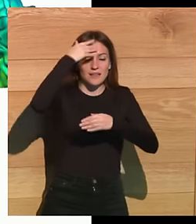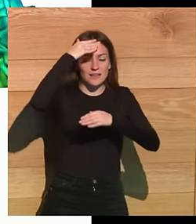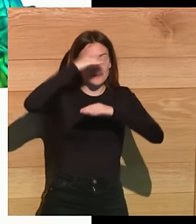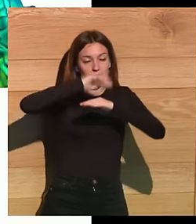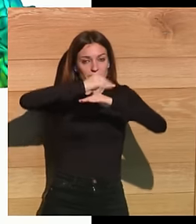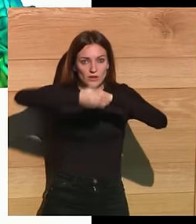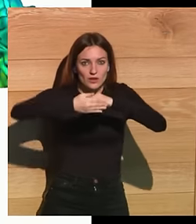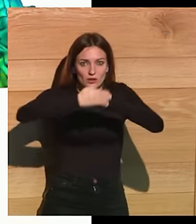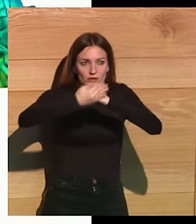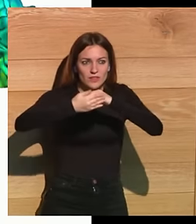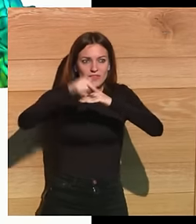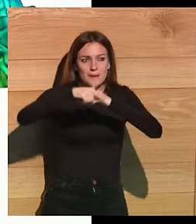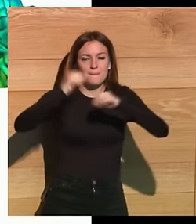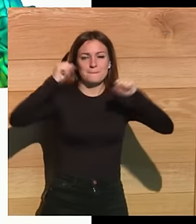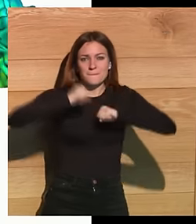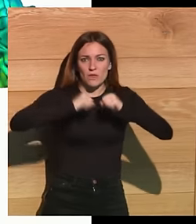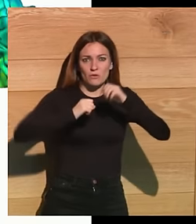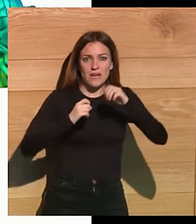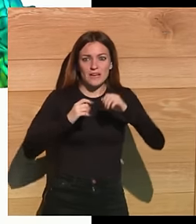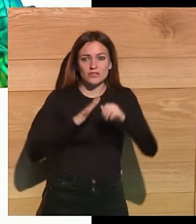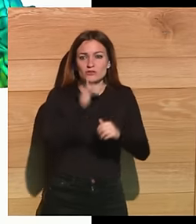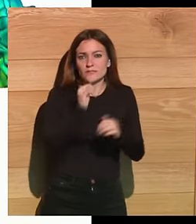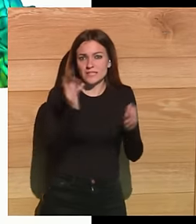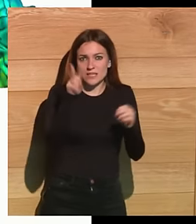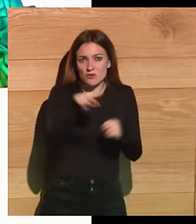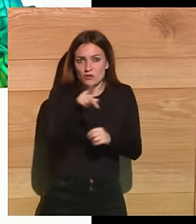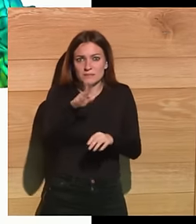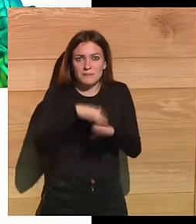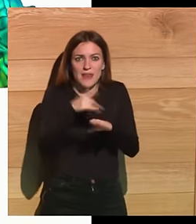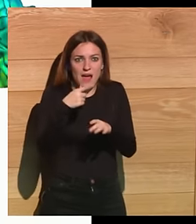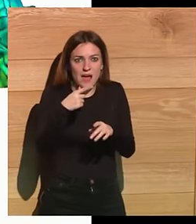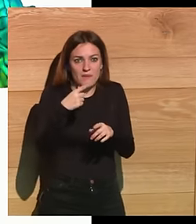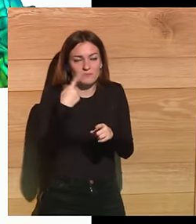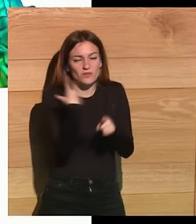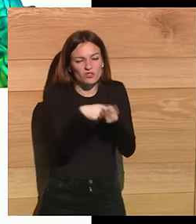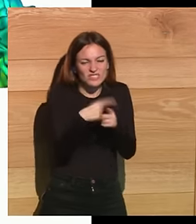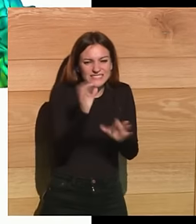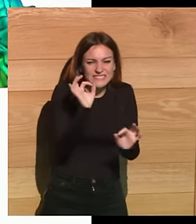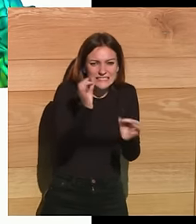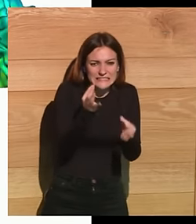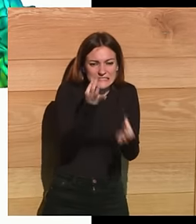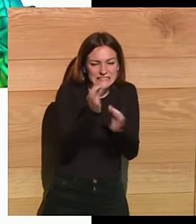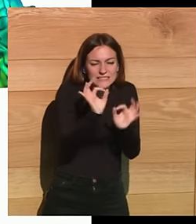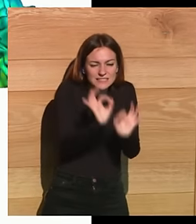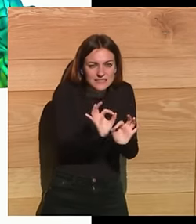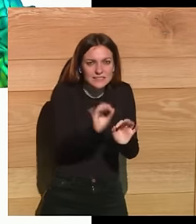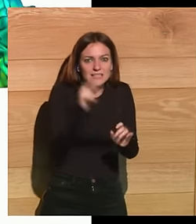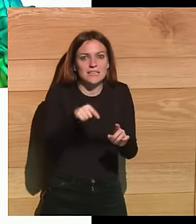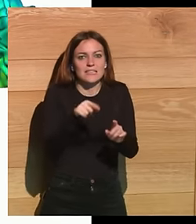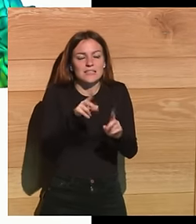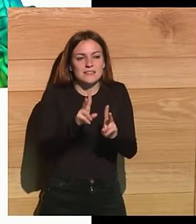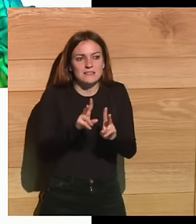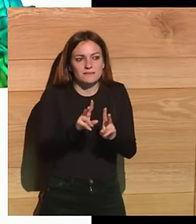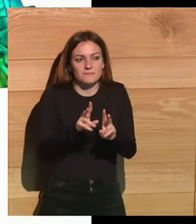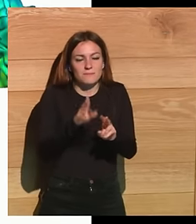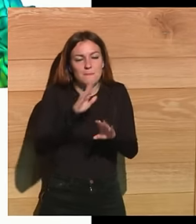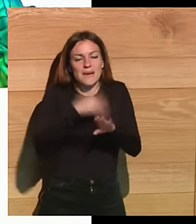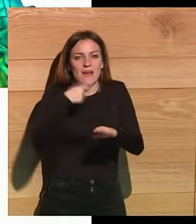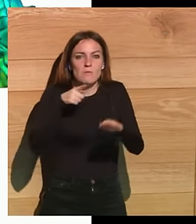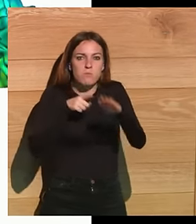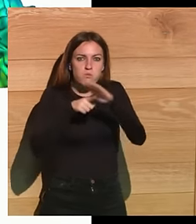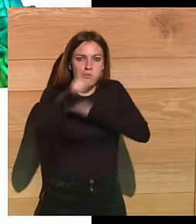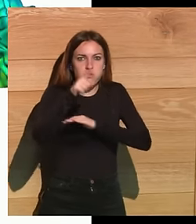para ciertos ejercicios, y no tenían unas capacidades sofisticadas a nivel cerebral hasta que se desarrollara el